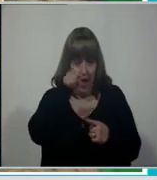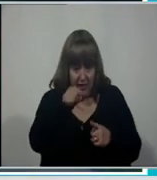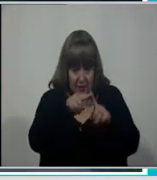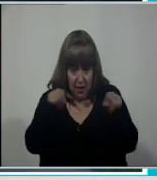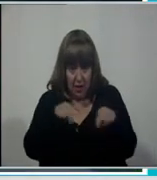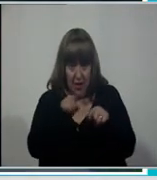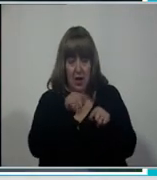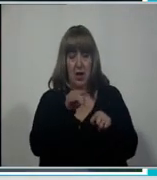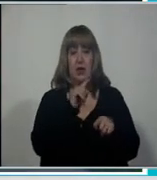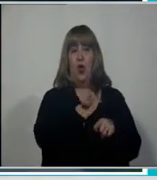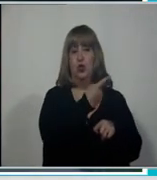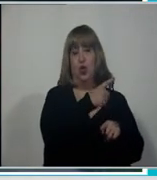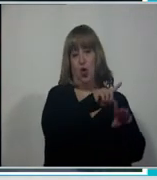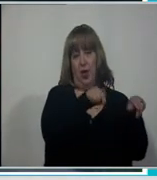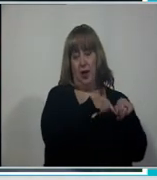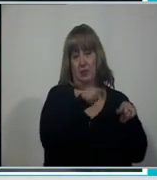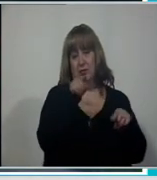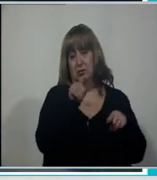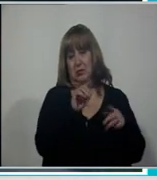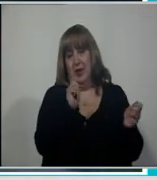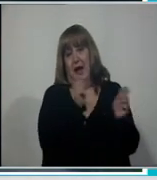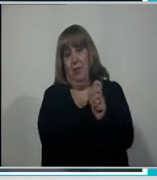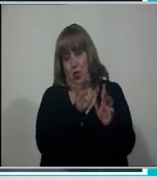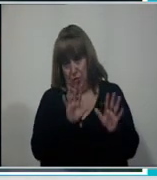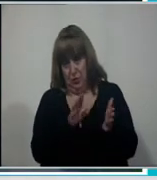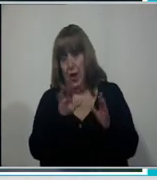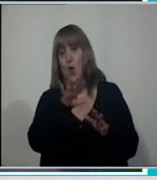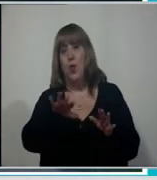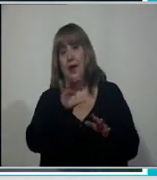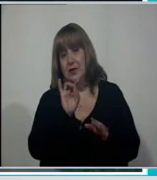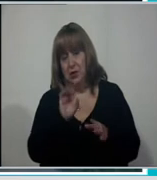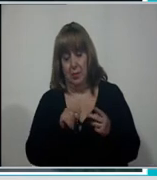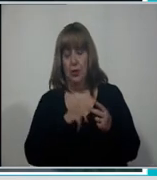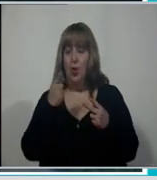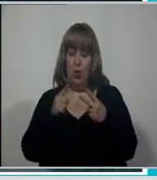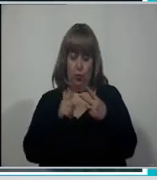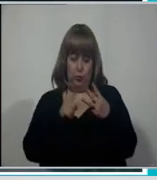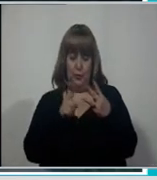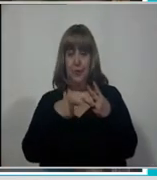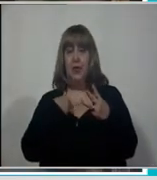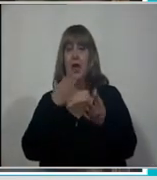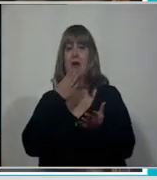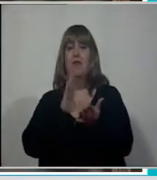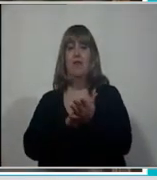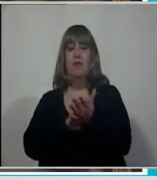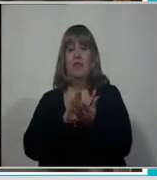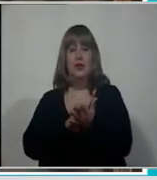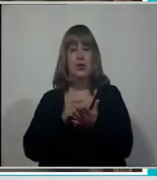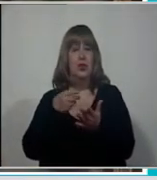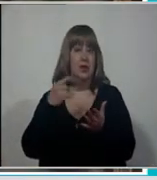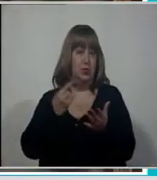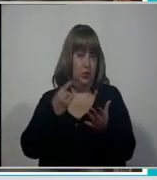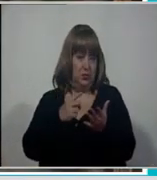tono es que no se hizo la obra la obra está hecha y por otro lado abogado la emisión de facturas truchas por millones de pesos a un lubricentro